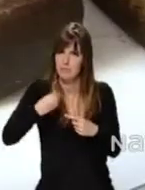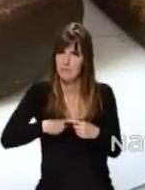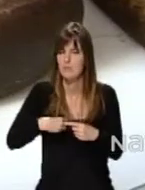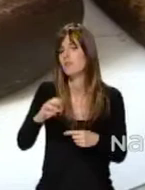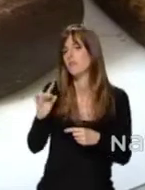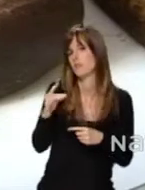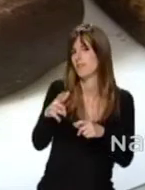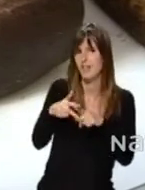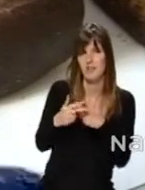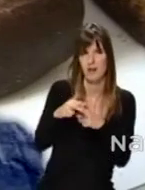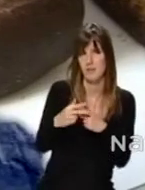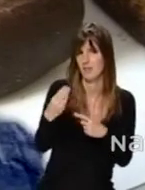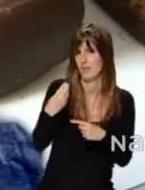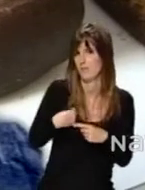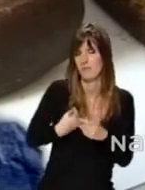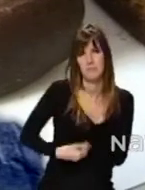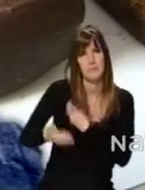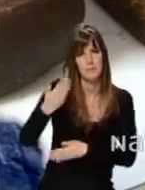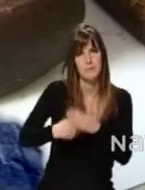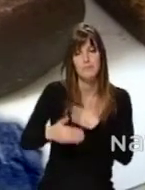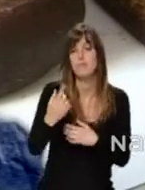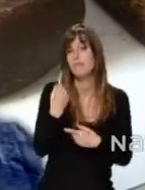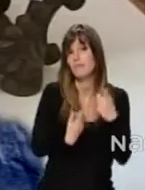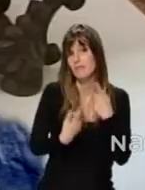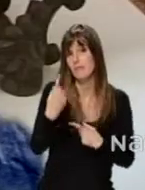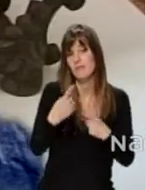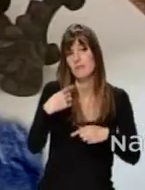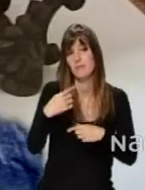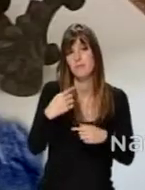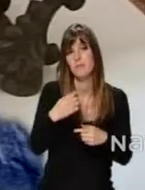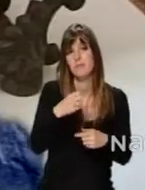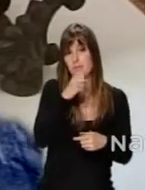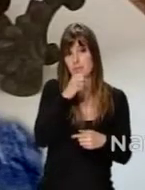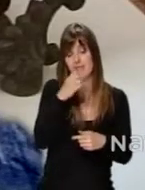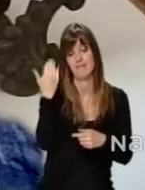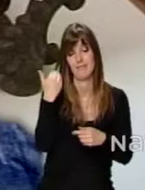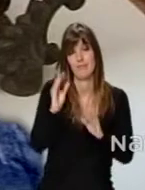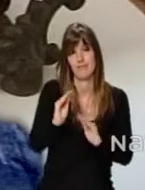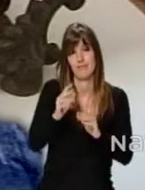aquí. Sí. Bueno, aquí hay parte de las herramientas que se utilizan para hacer el turrón.